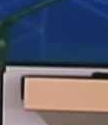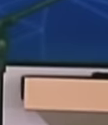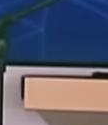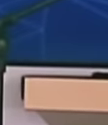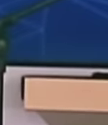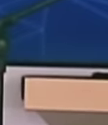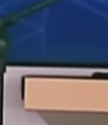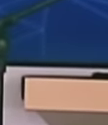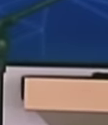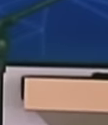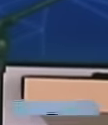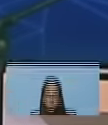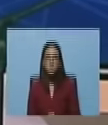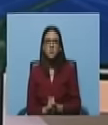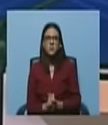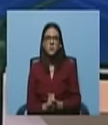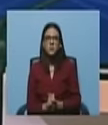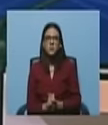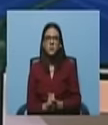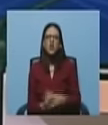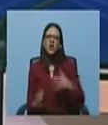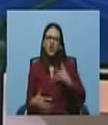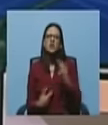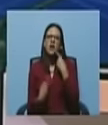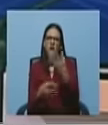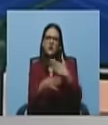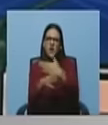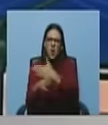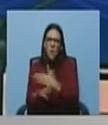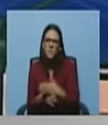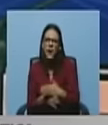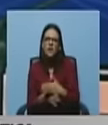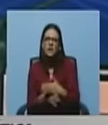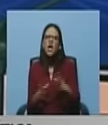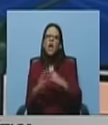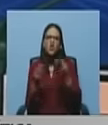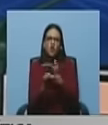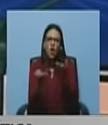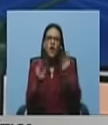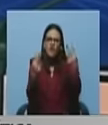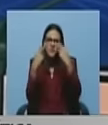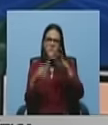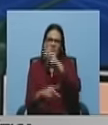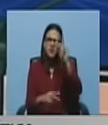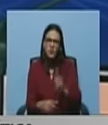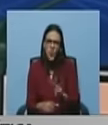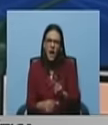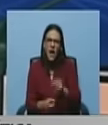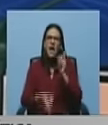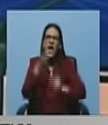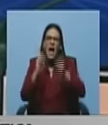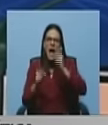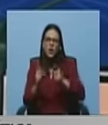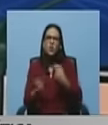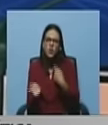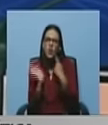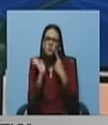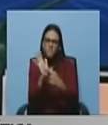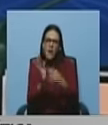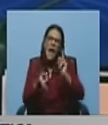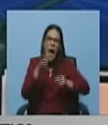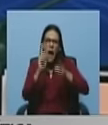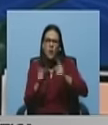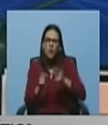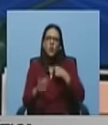la responsabilidad de lo que ocurría. Yo quiero compartir con toda Venezuela algunos videos y voy a ir,